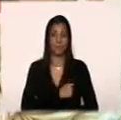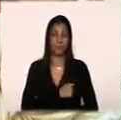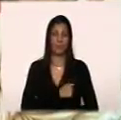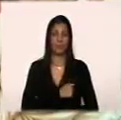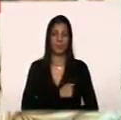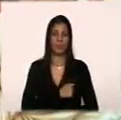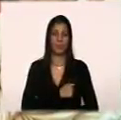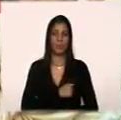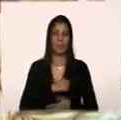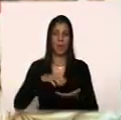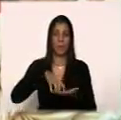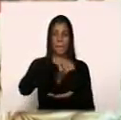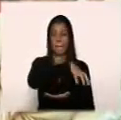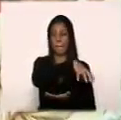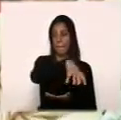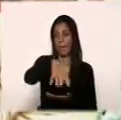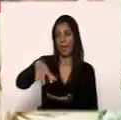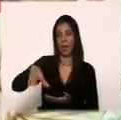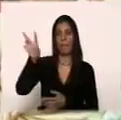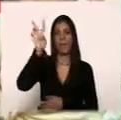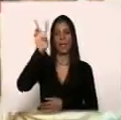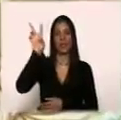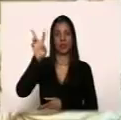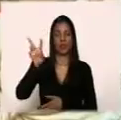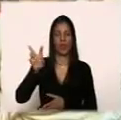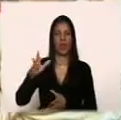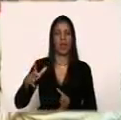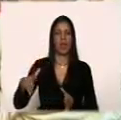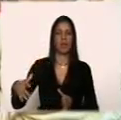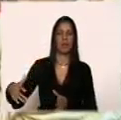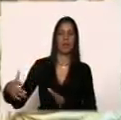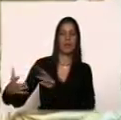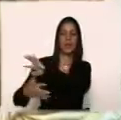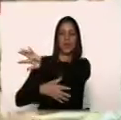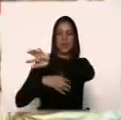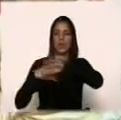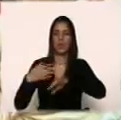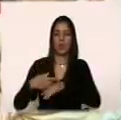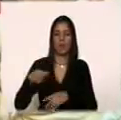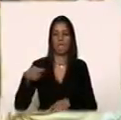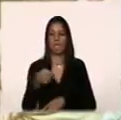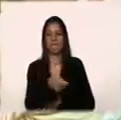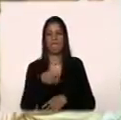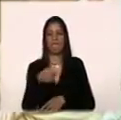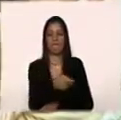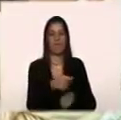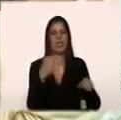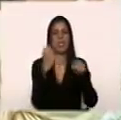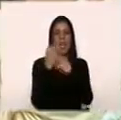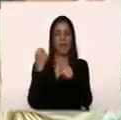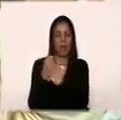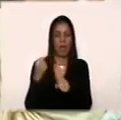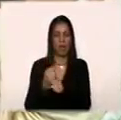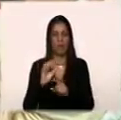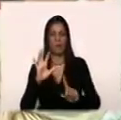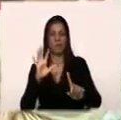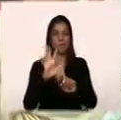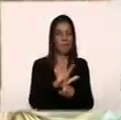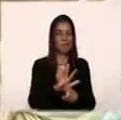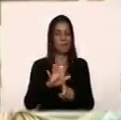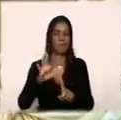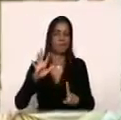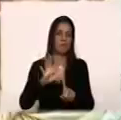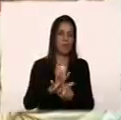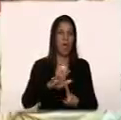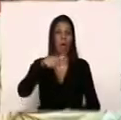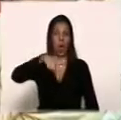parte de los territorios hay una ofensiva contra la clase obrera para aplastarle sus derechos. Hoy más